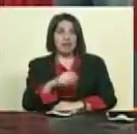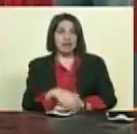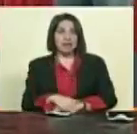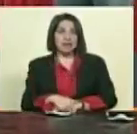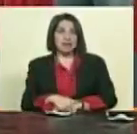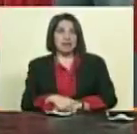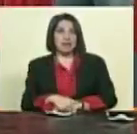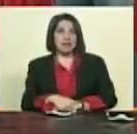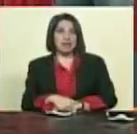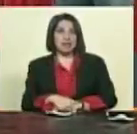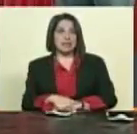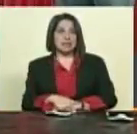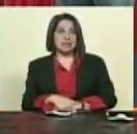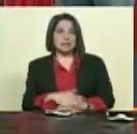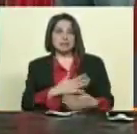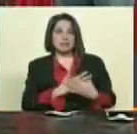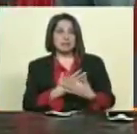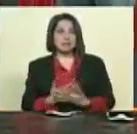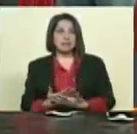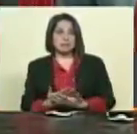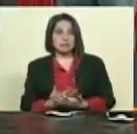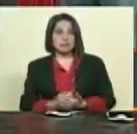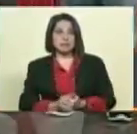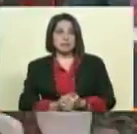Bueno, adelante.